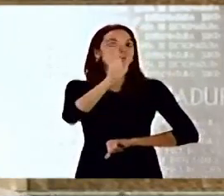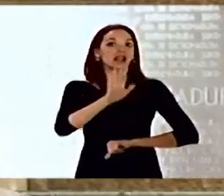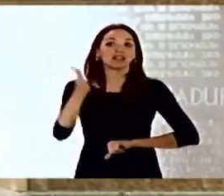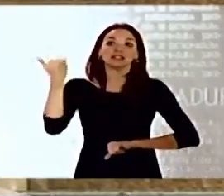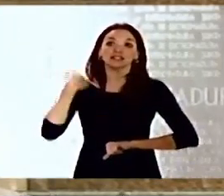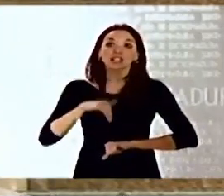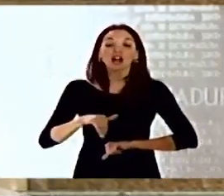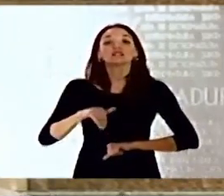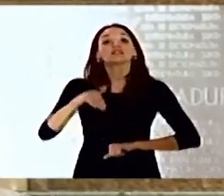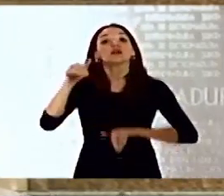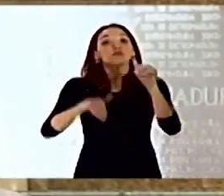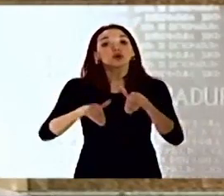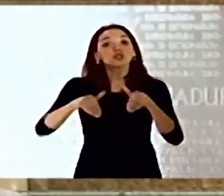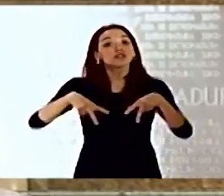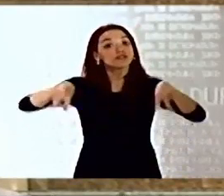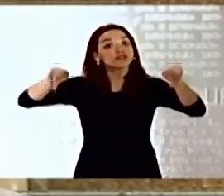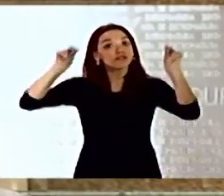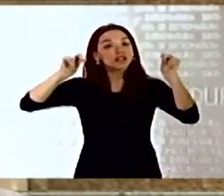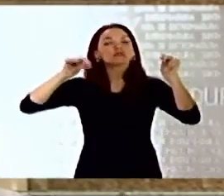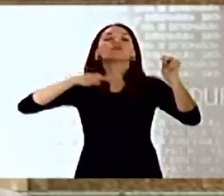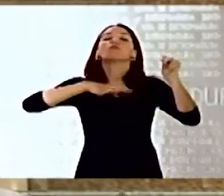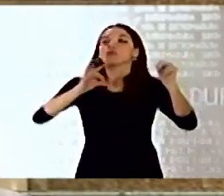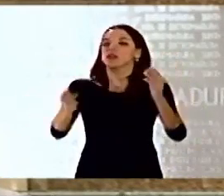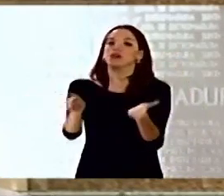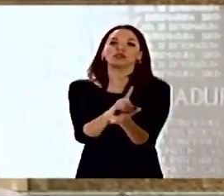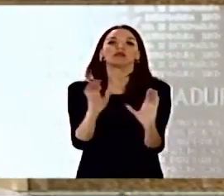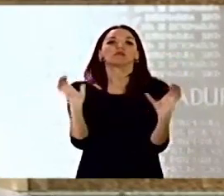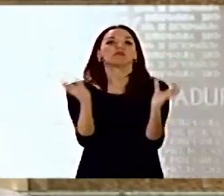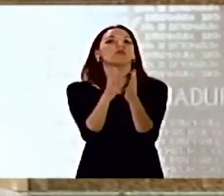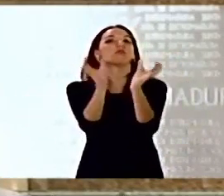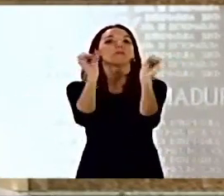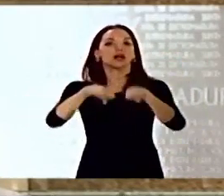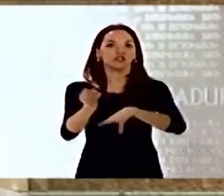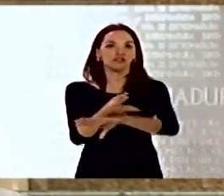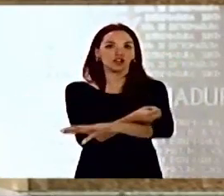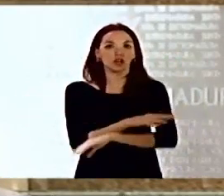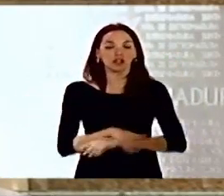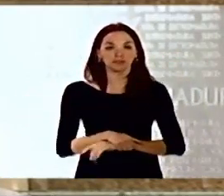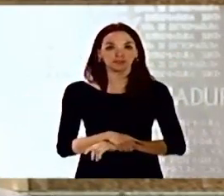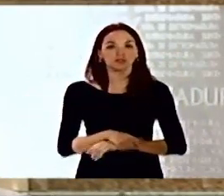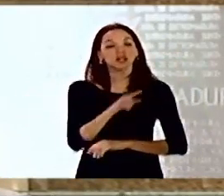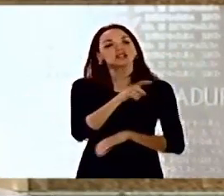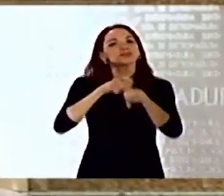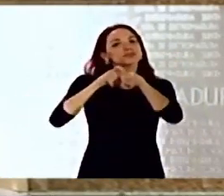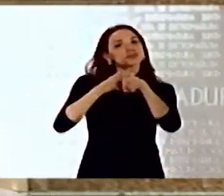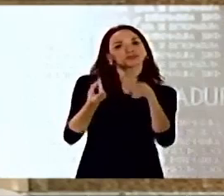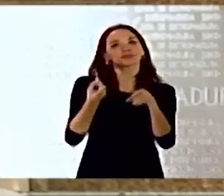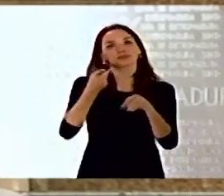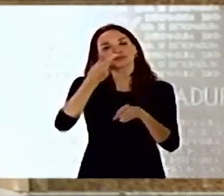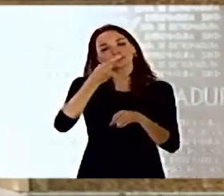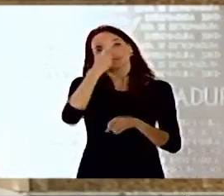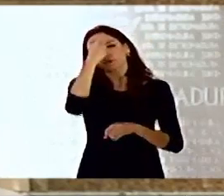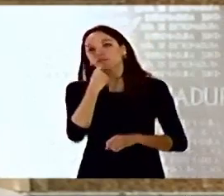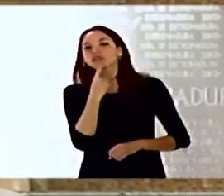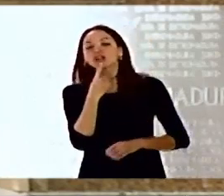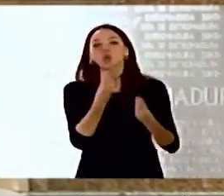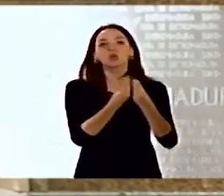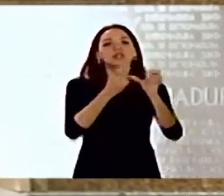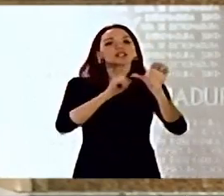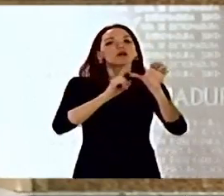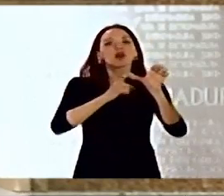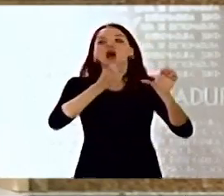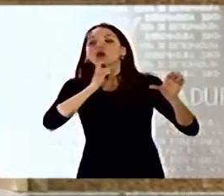el 10N se pueda de nuevo reunir el Pacto por el Ferrocarril. ¿Con qué planteamiento va la Junta de Extremadura? Con el mismo que parimos entre todos